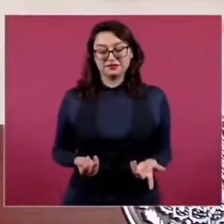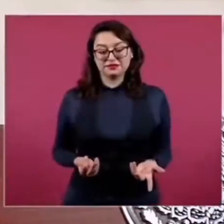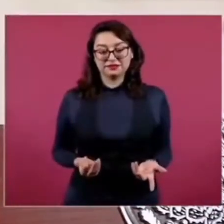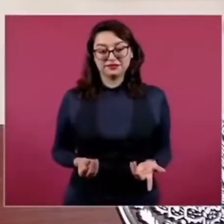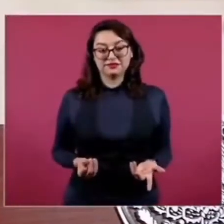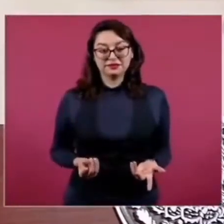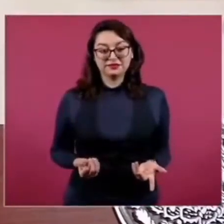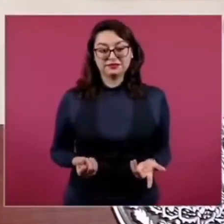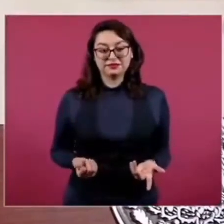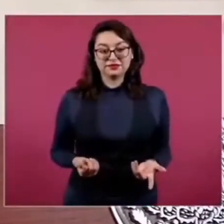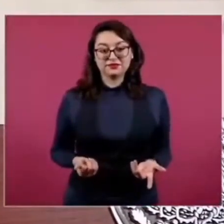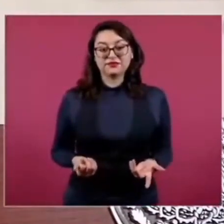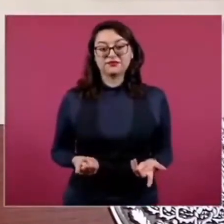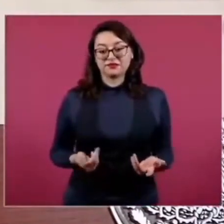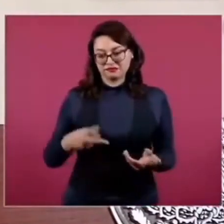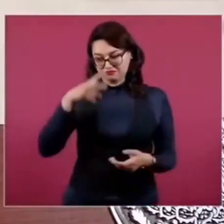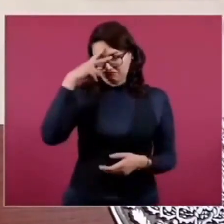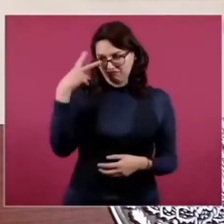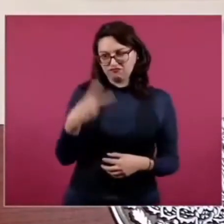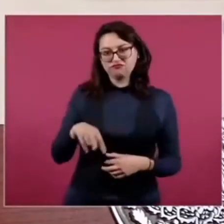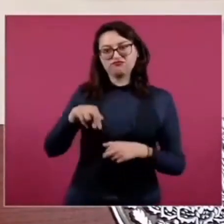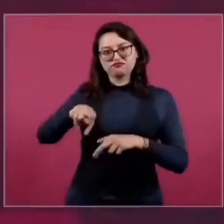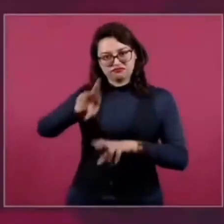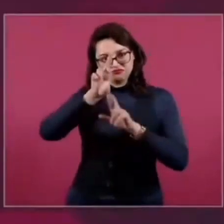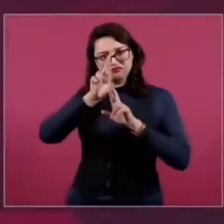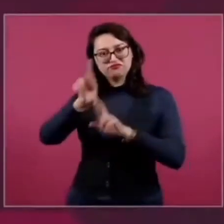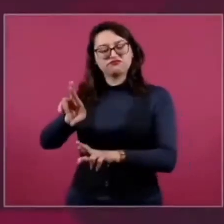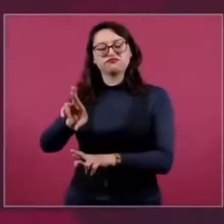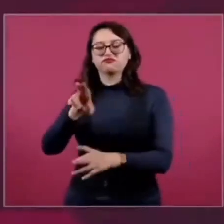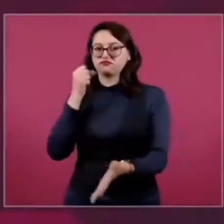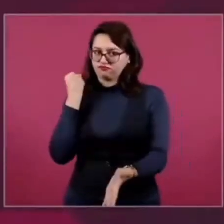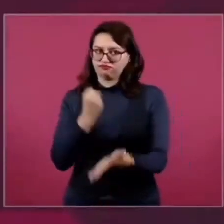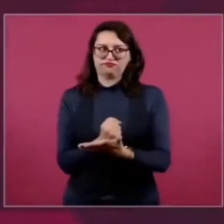que se respete a México,